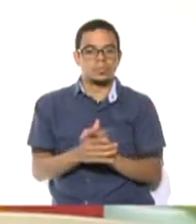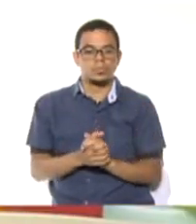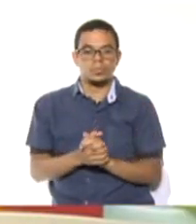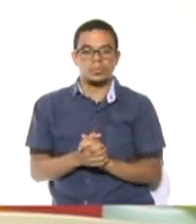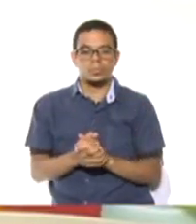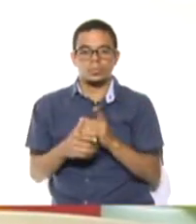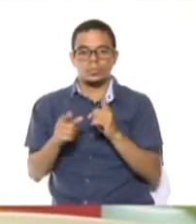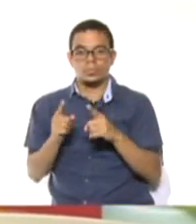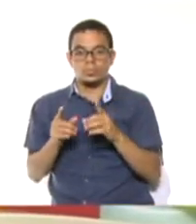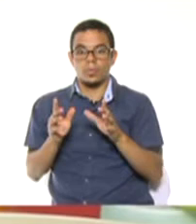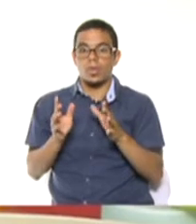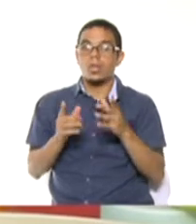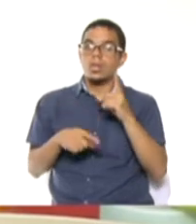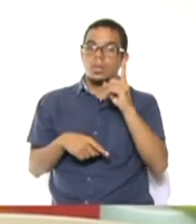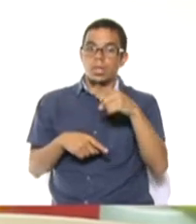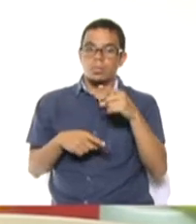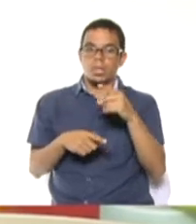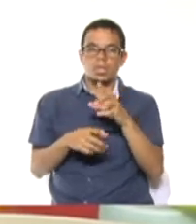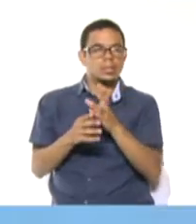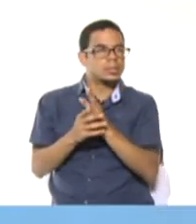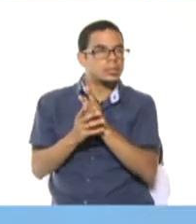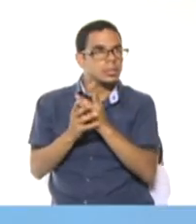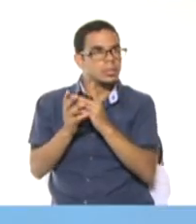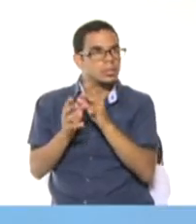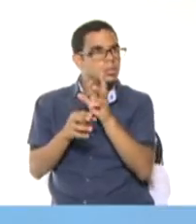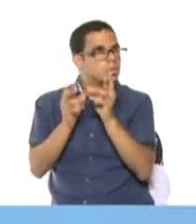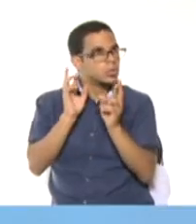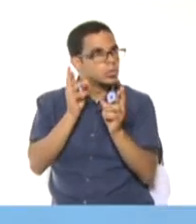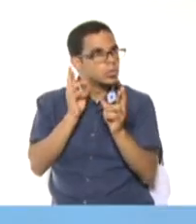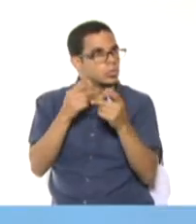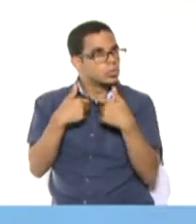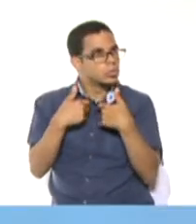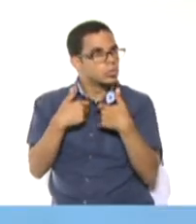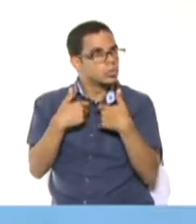también algunos sonidos con nuestro cuerpo. Si tiene la maraca,